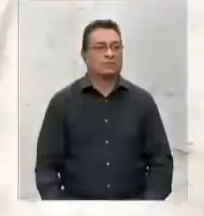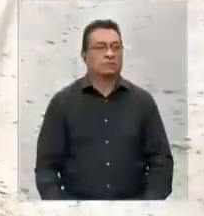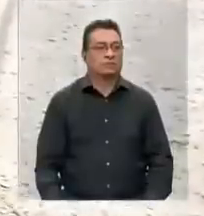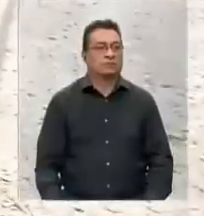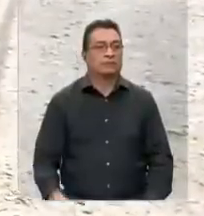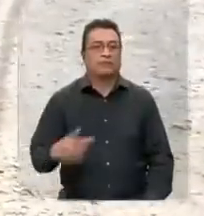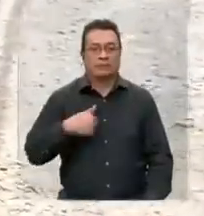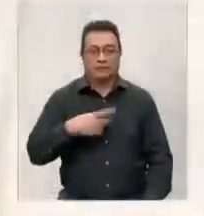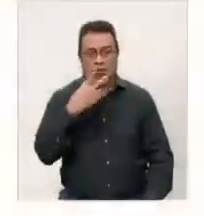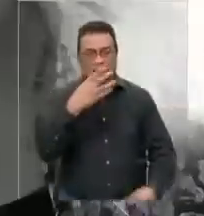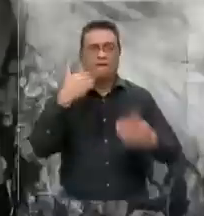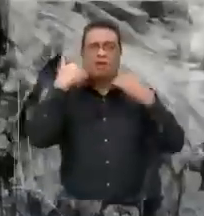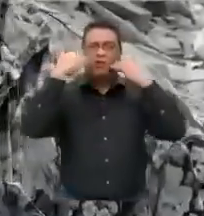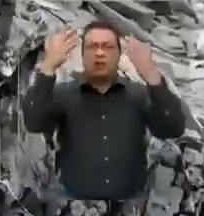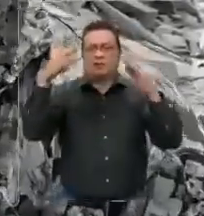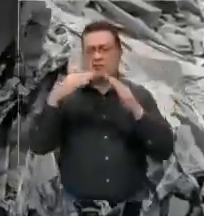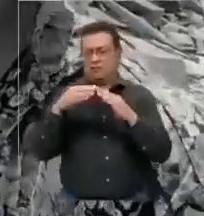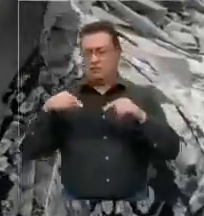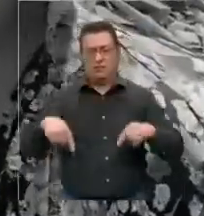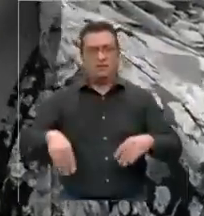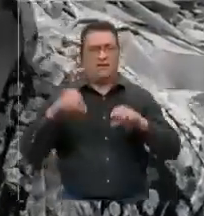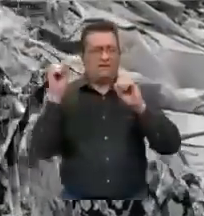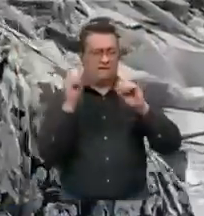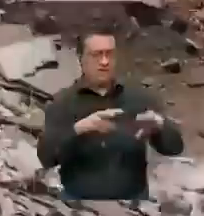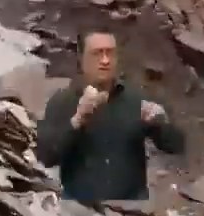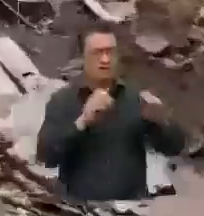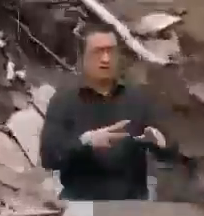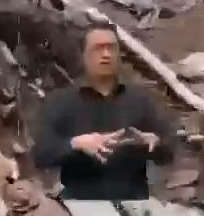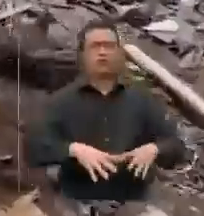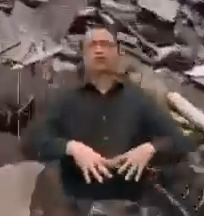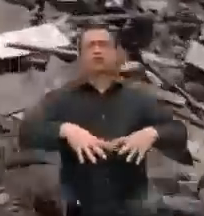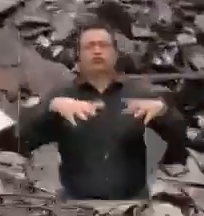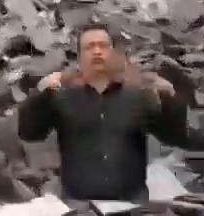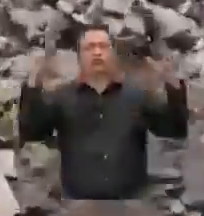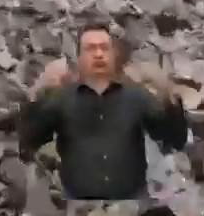A mí me da vergüenza vivir aquí. Un basurero que ya no tiene límite.